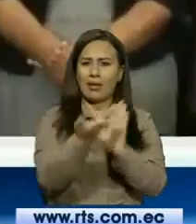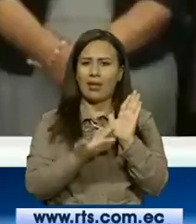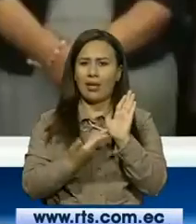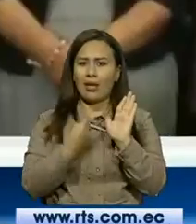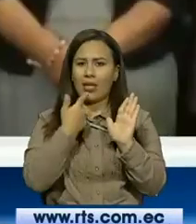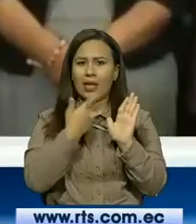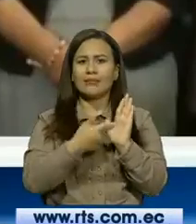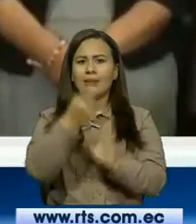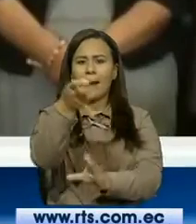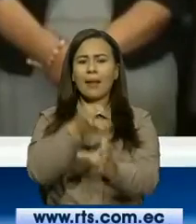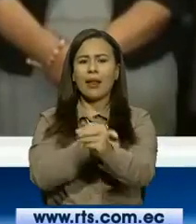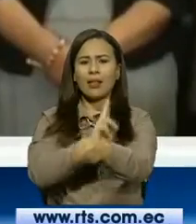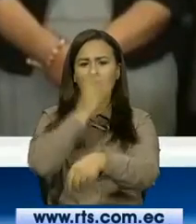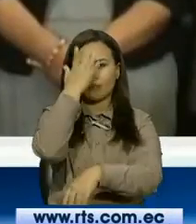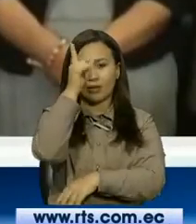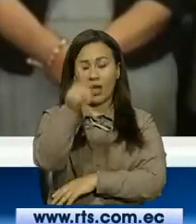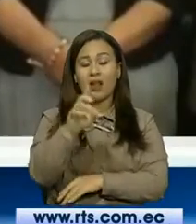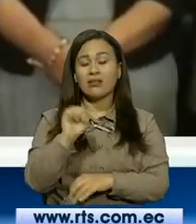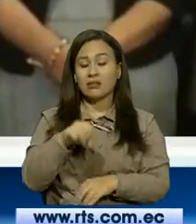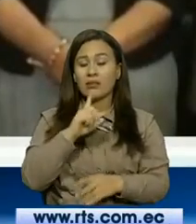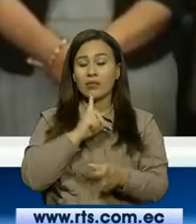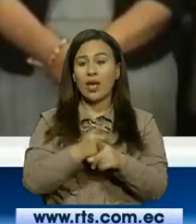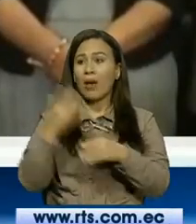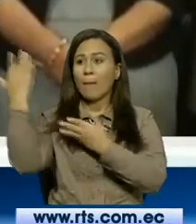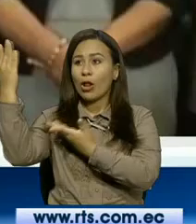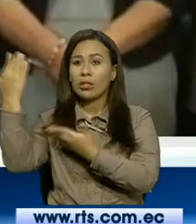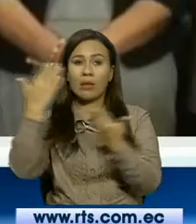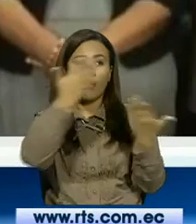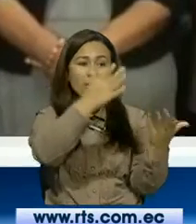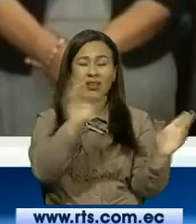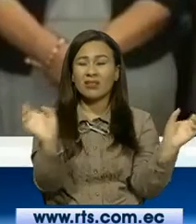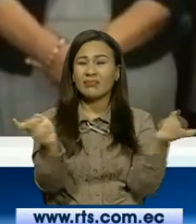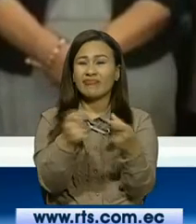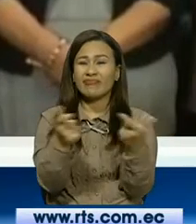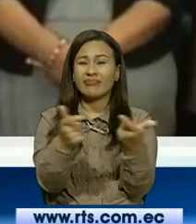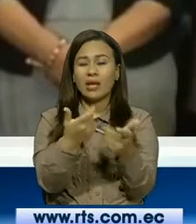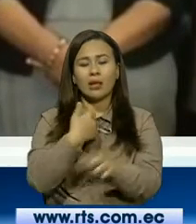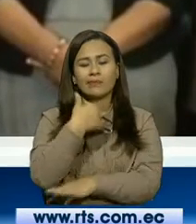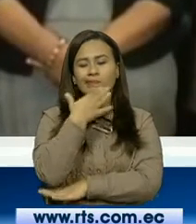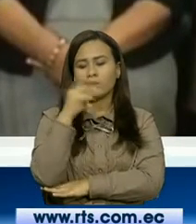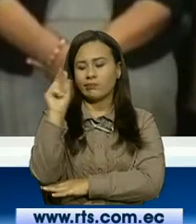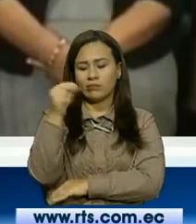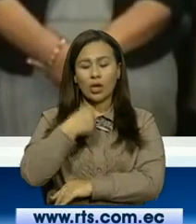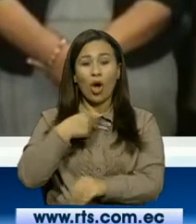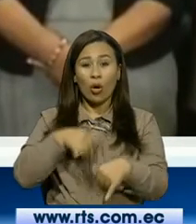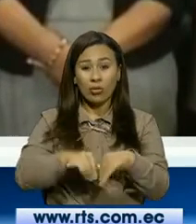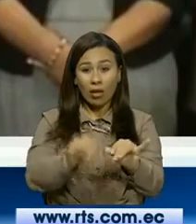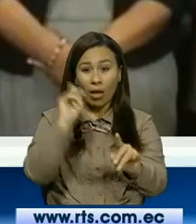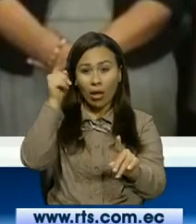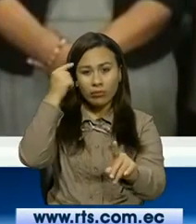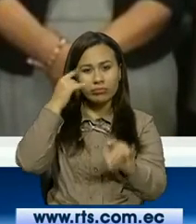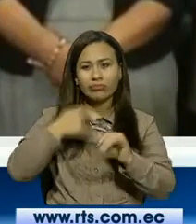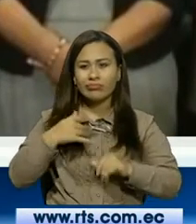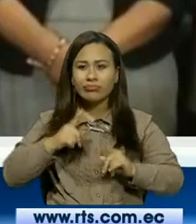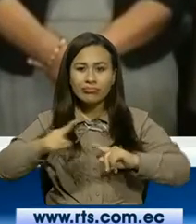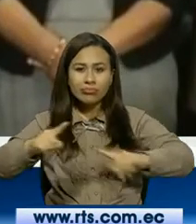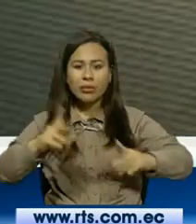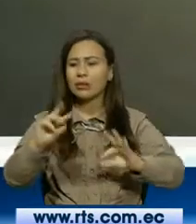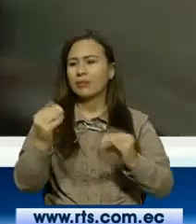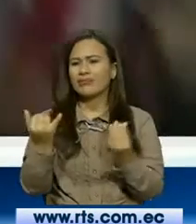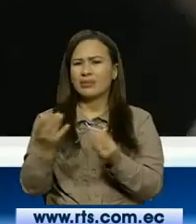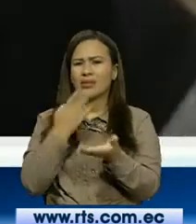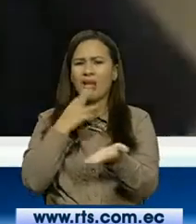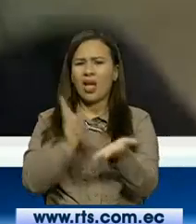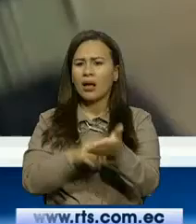optó por renunciar debido a la confrontación política que ha creado un clima de ingobernabilidad y criticó la filtración de